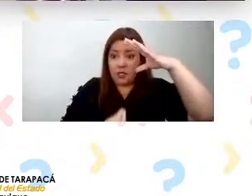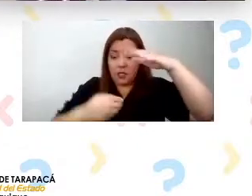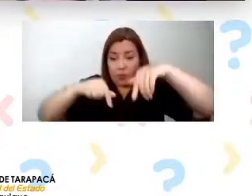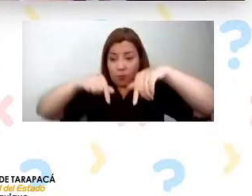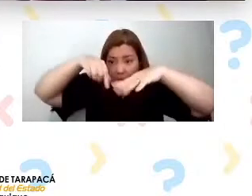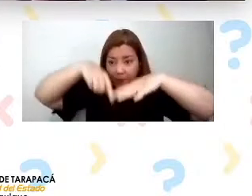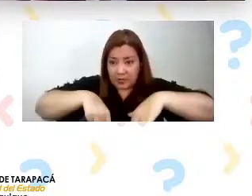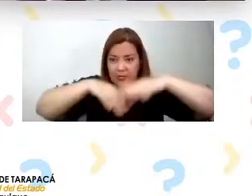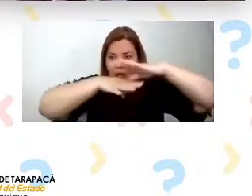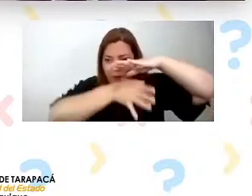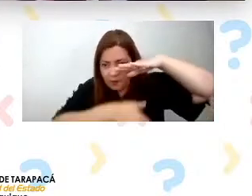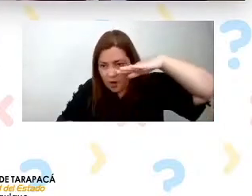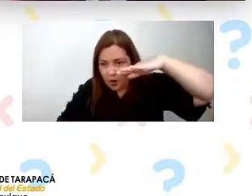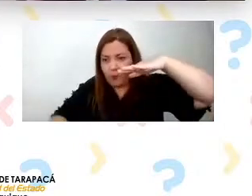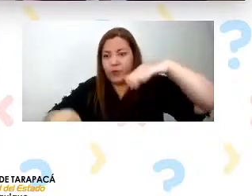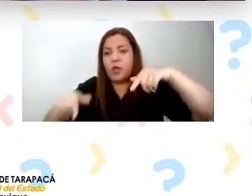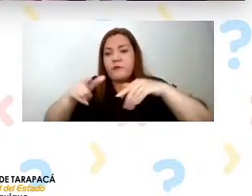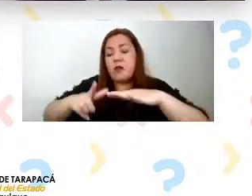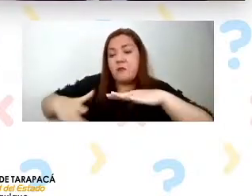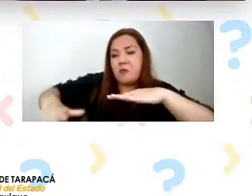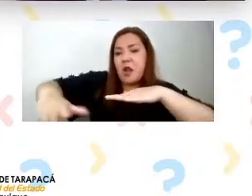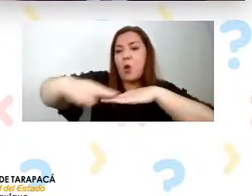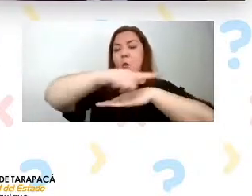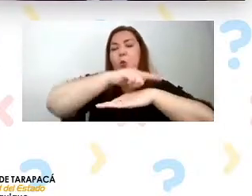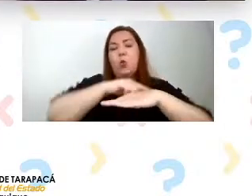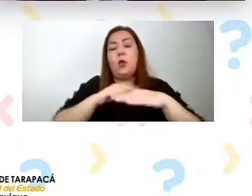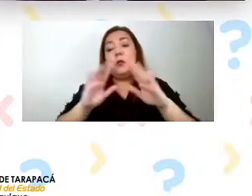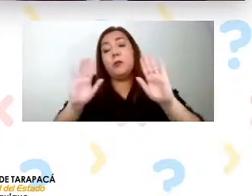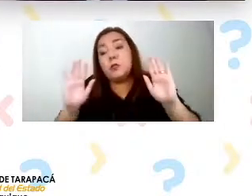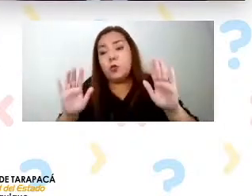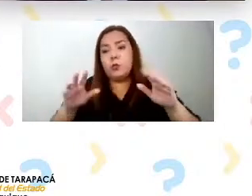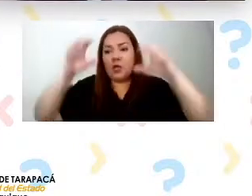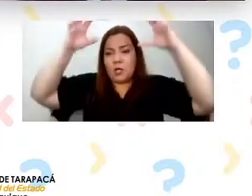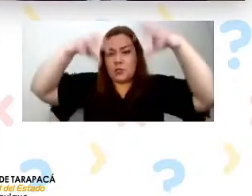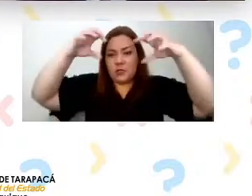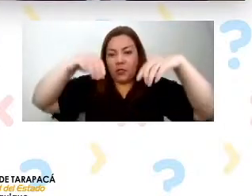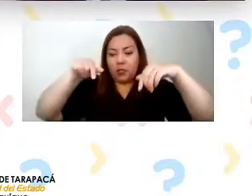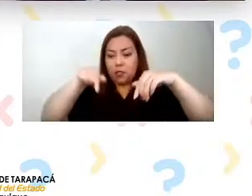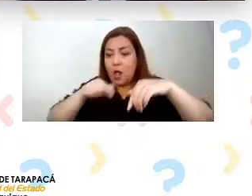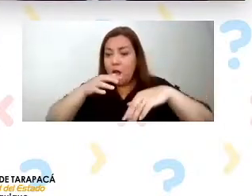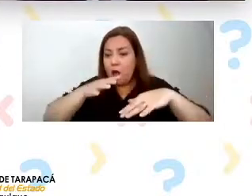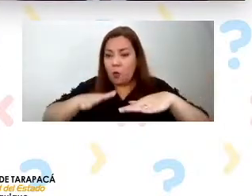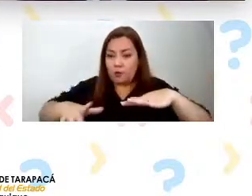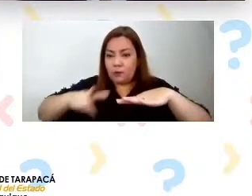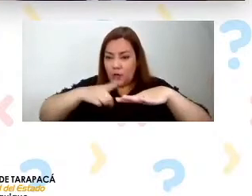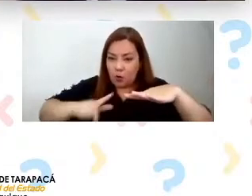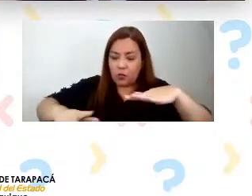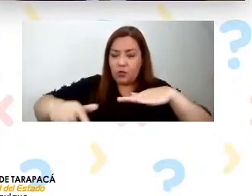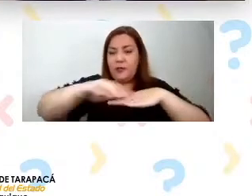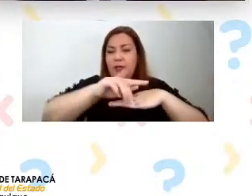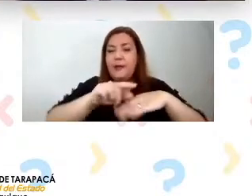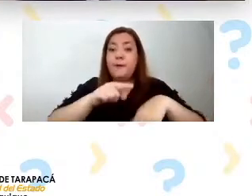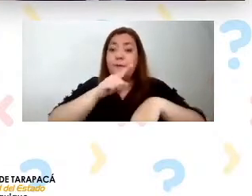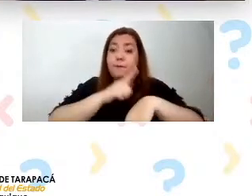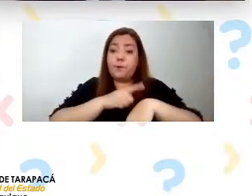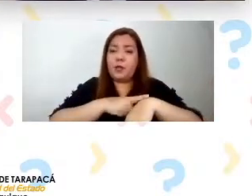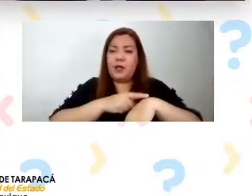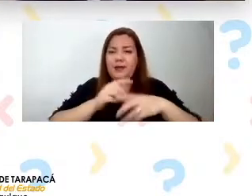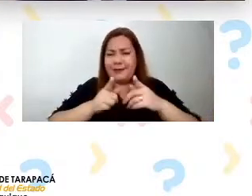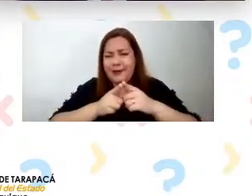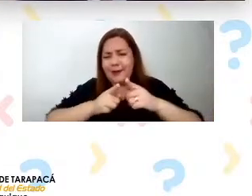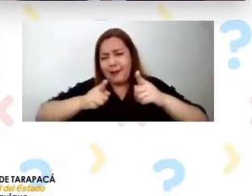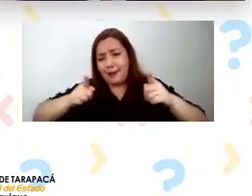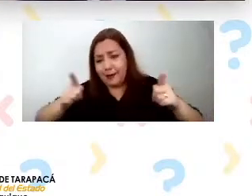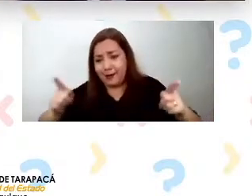a formar lagunas, dependiendo cómo están recargándose estas lagunas, y en épocas grandes, largas épocas